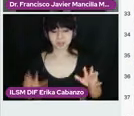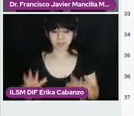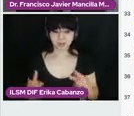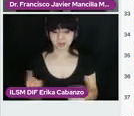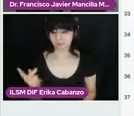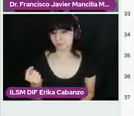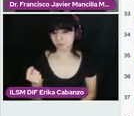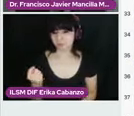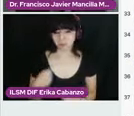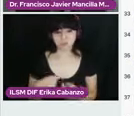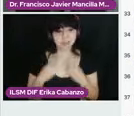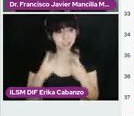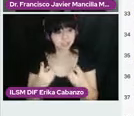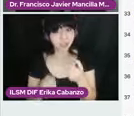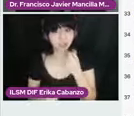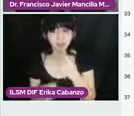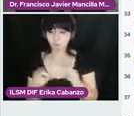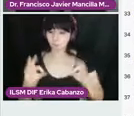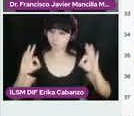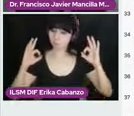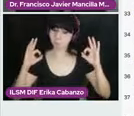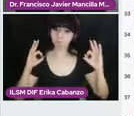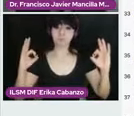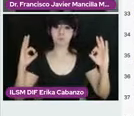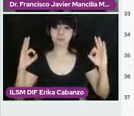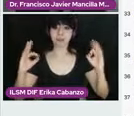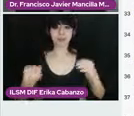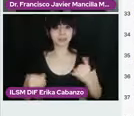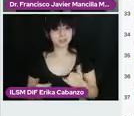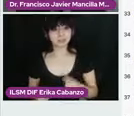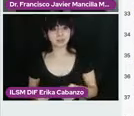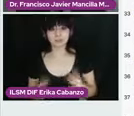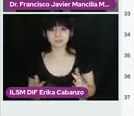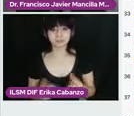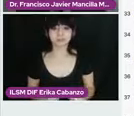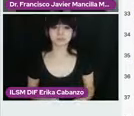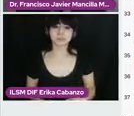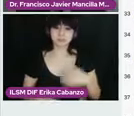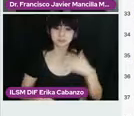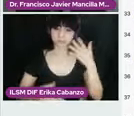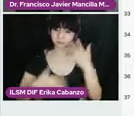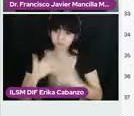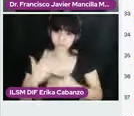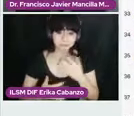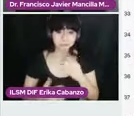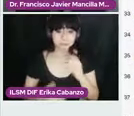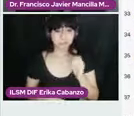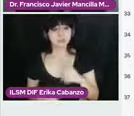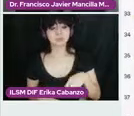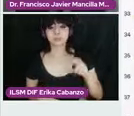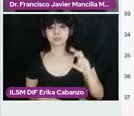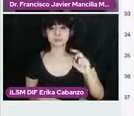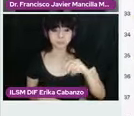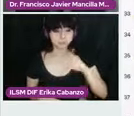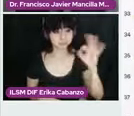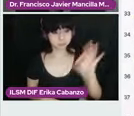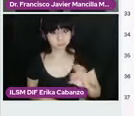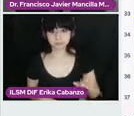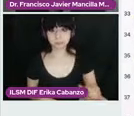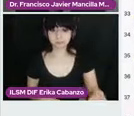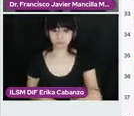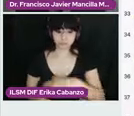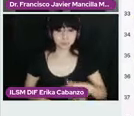milagro, ¿sí? Y pues 15-30% de la población, imagínense, es un gran mercado, pero un gran mercado que